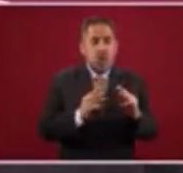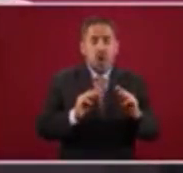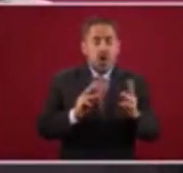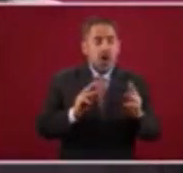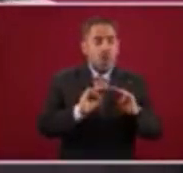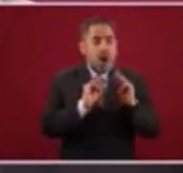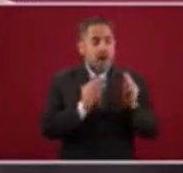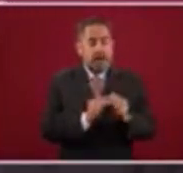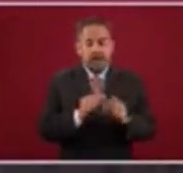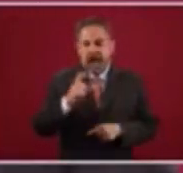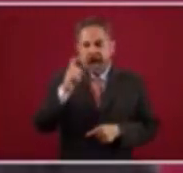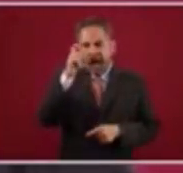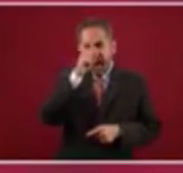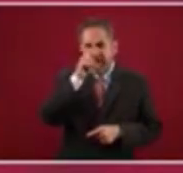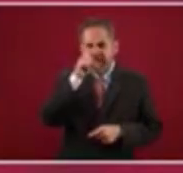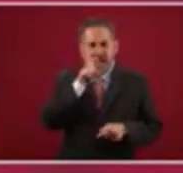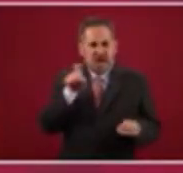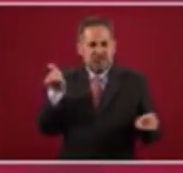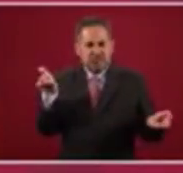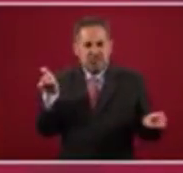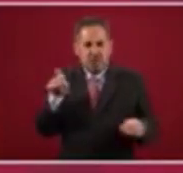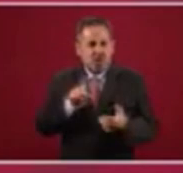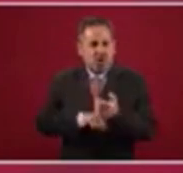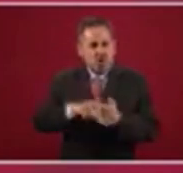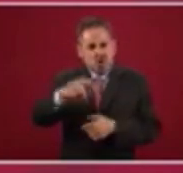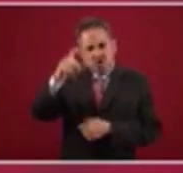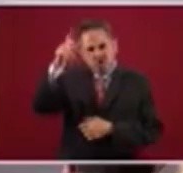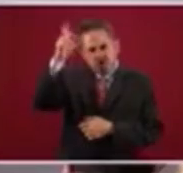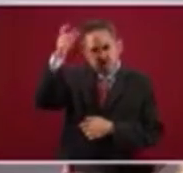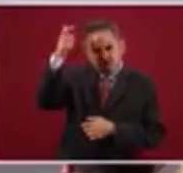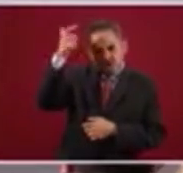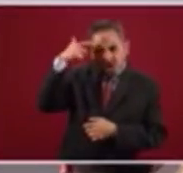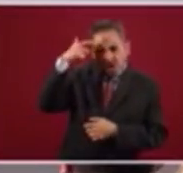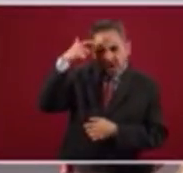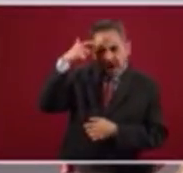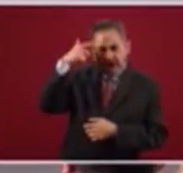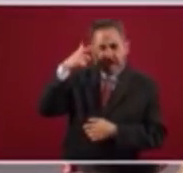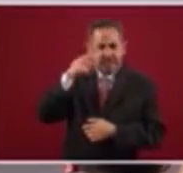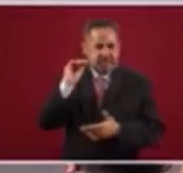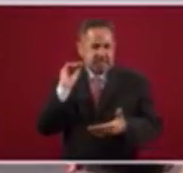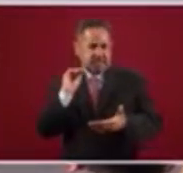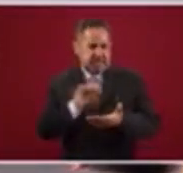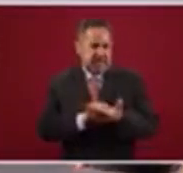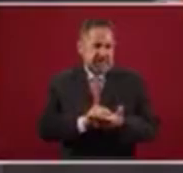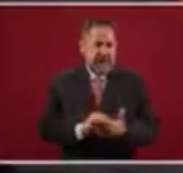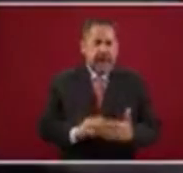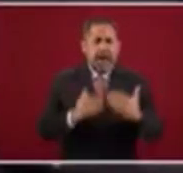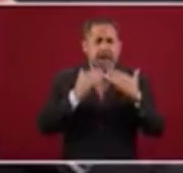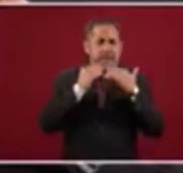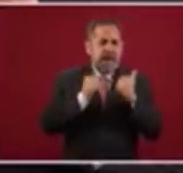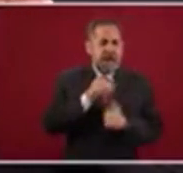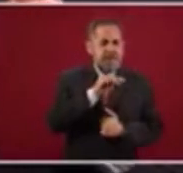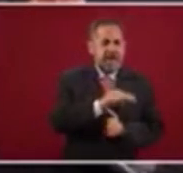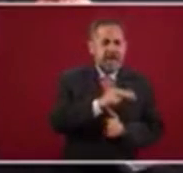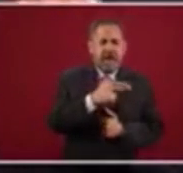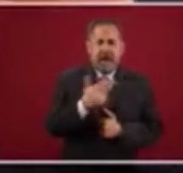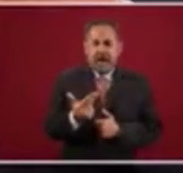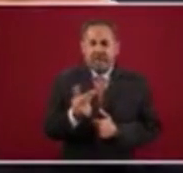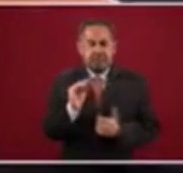el águila con la corona y las iniciales de Maximiliano. Entonces estamos ordenando